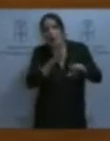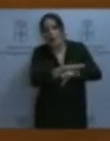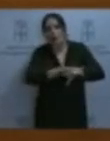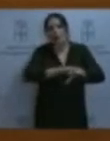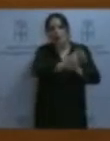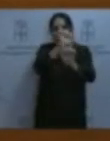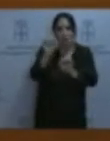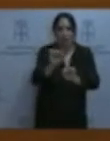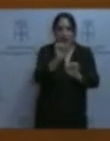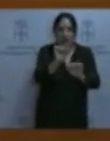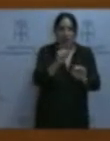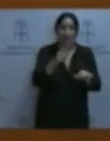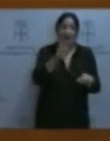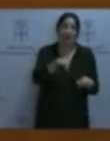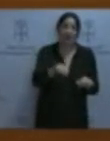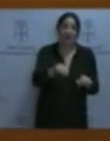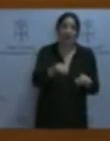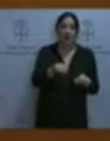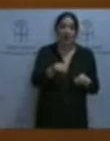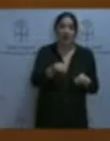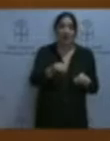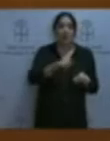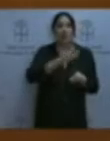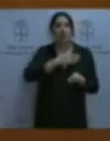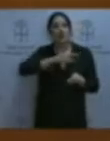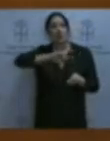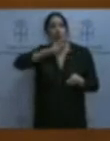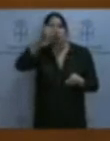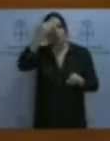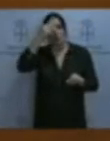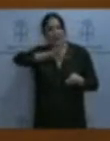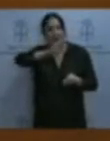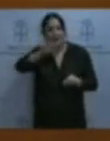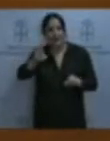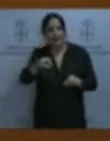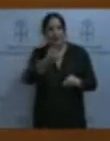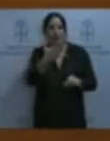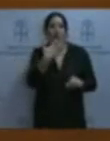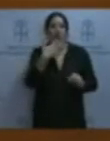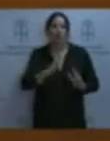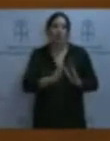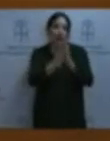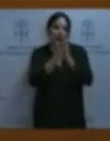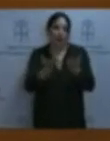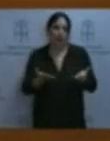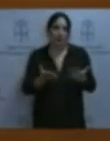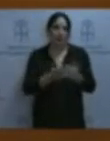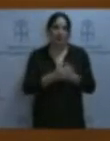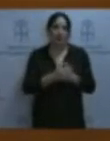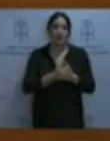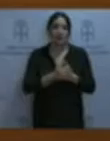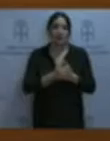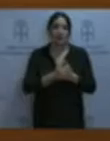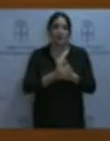de la misma manera que forma parte otro patrimonio de titularidad diversa, como puede ser la Iglesia Católica. Más allá del